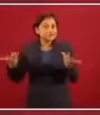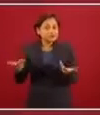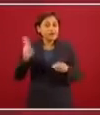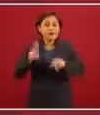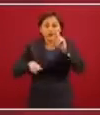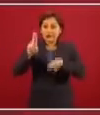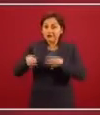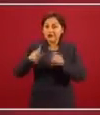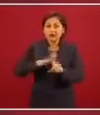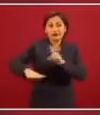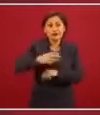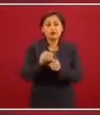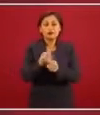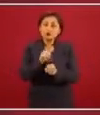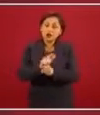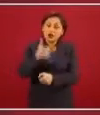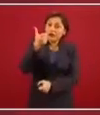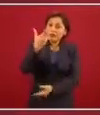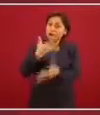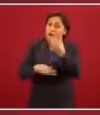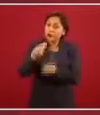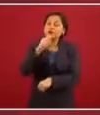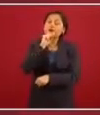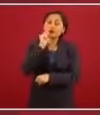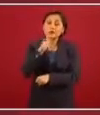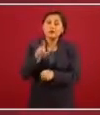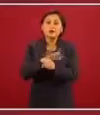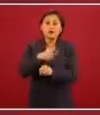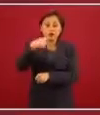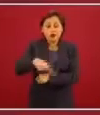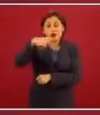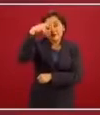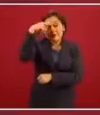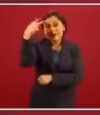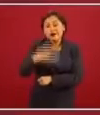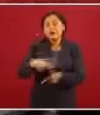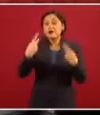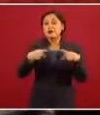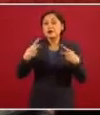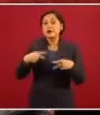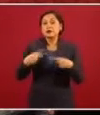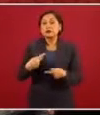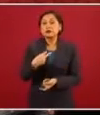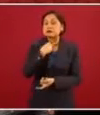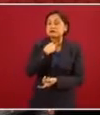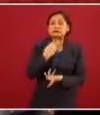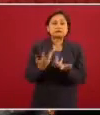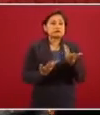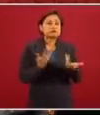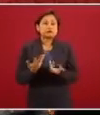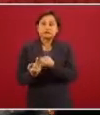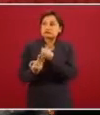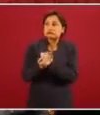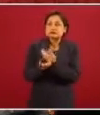vive literalmente al día y eso implica retos por el tipo de medidas de prevención y control que se tienen que